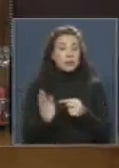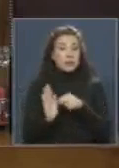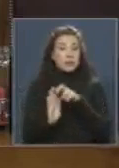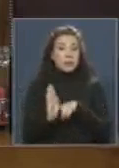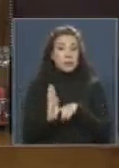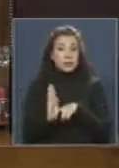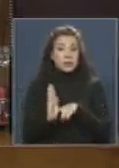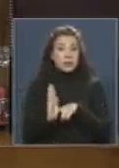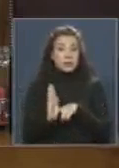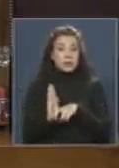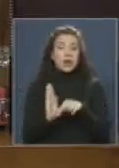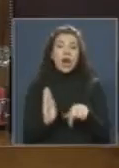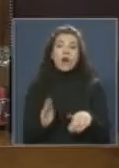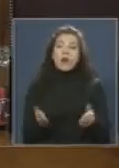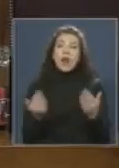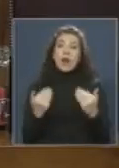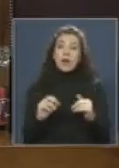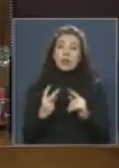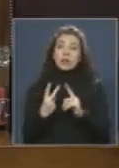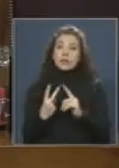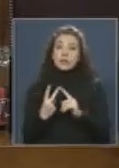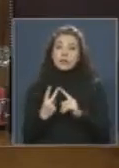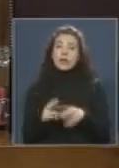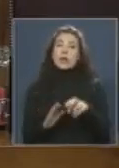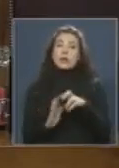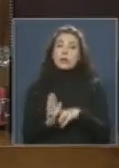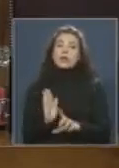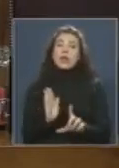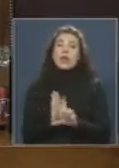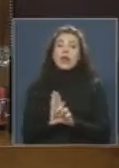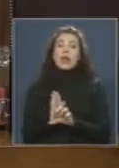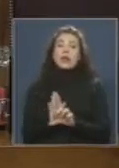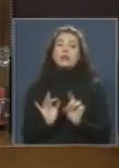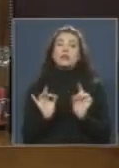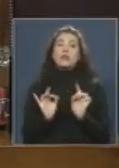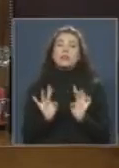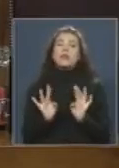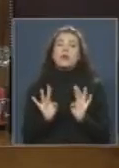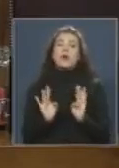corresponde tratar en segundo lugar el proyecto de ley iniciado moción que establece el día 20.